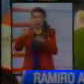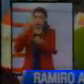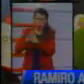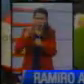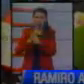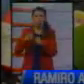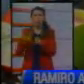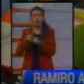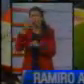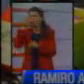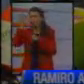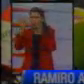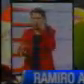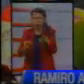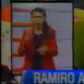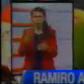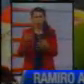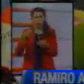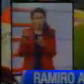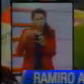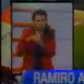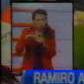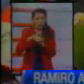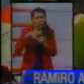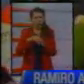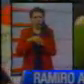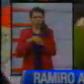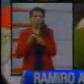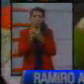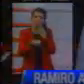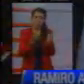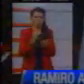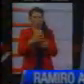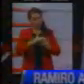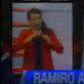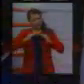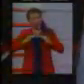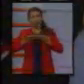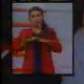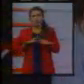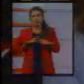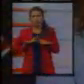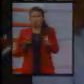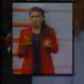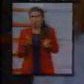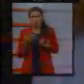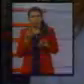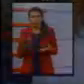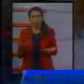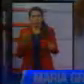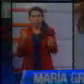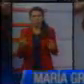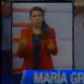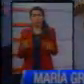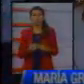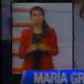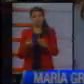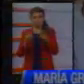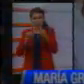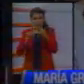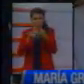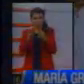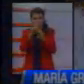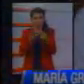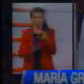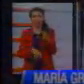trabajan y producto de sus ahorros han conseguido un bien. Y este no fue el único proyecto calificado por el CAL. También las